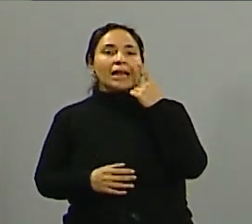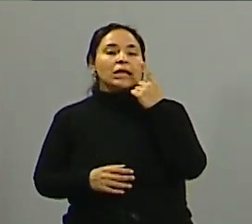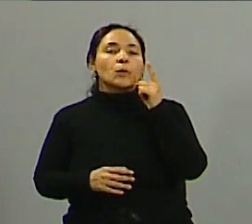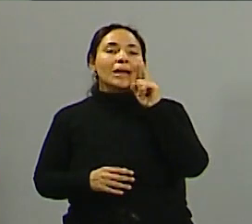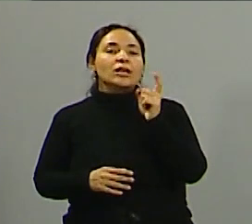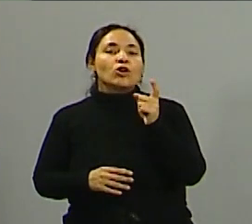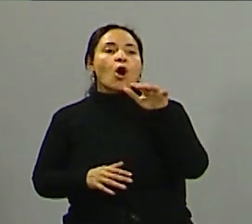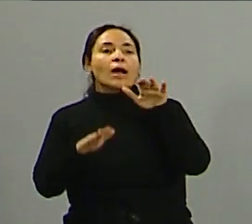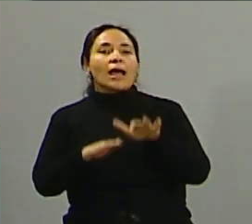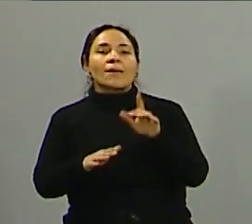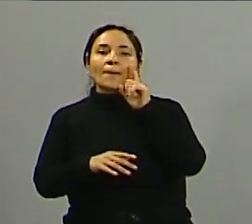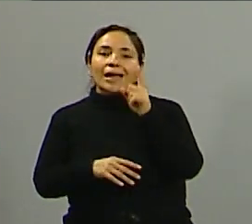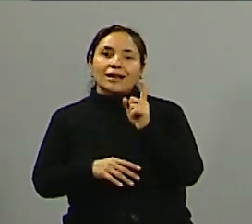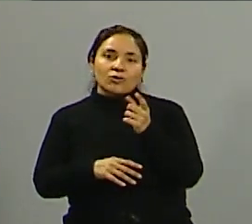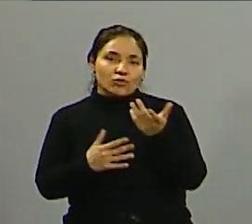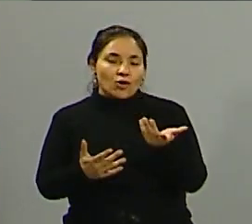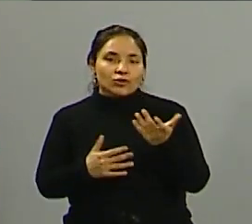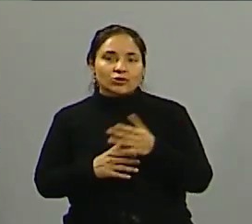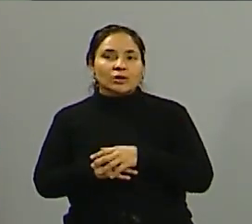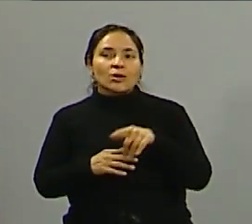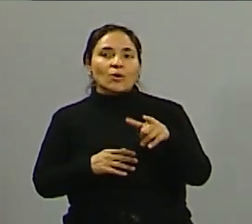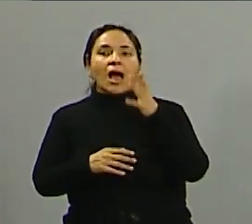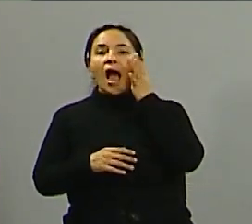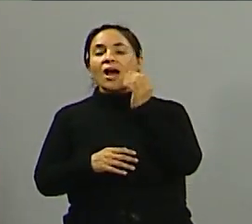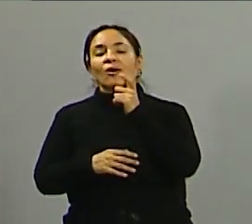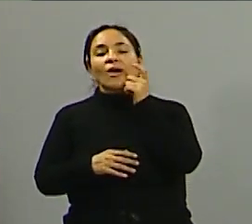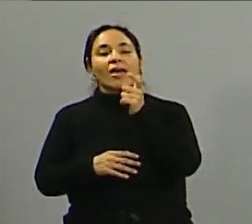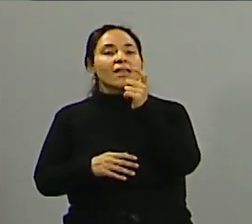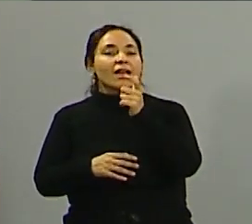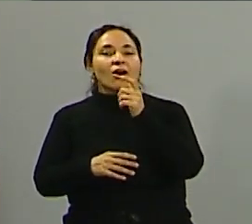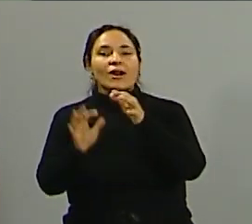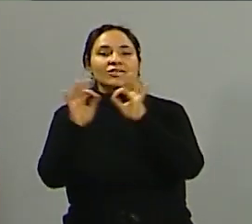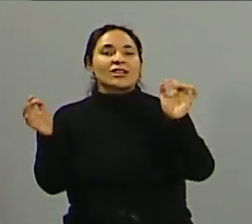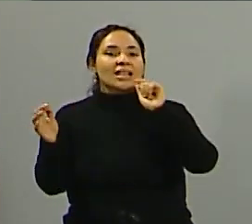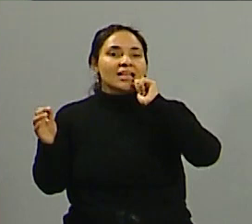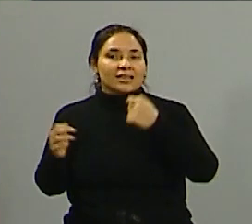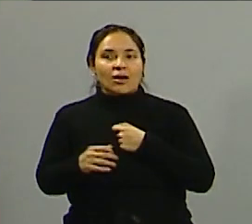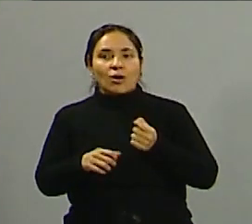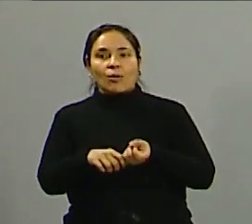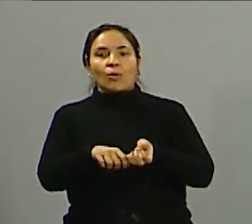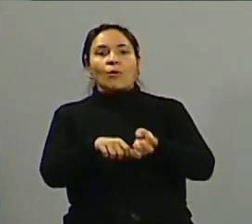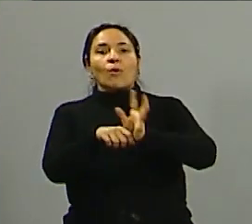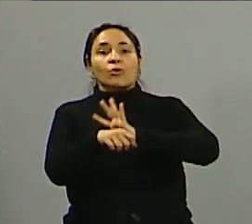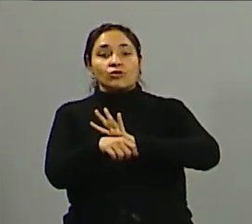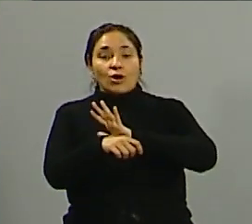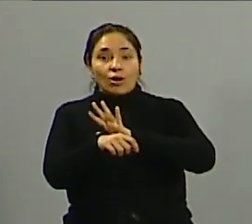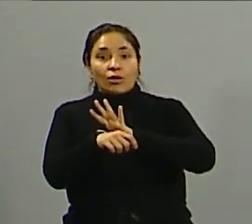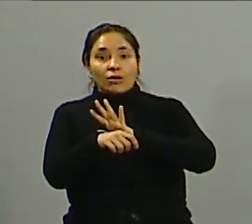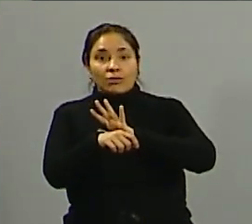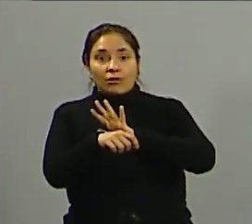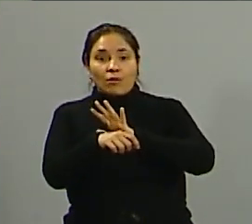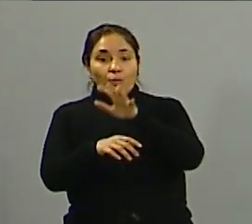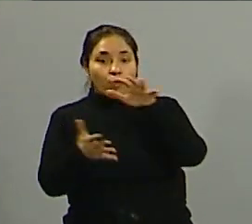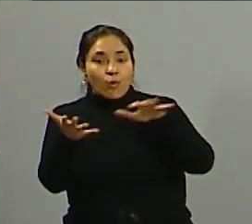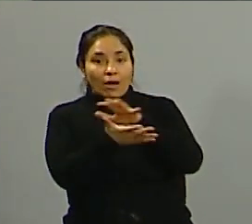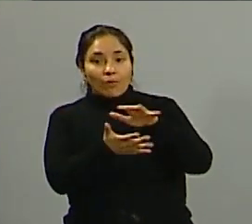quedaba, pero él tiene algunas frases que son hermosas, que dicen, denme 2 pueblos como Cuyo y yo libero toda América, porque lo que había conseguido acá